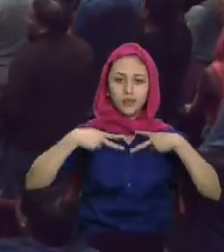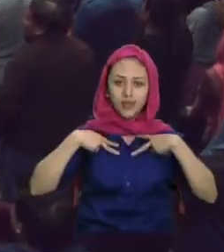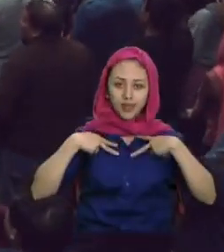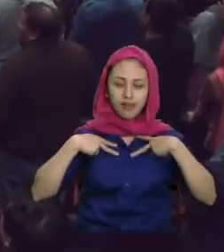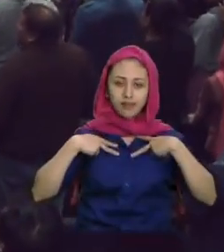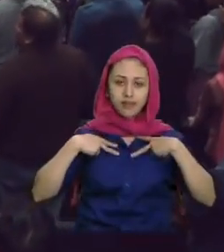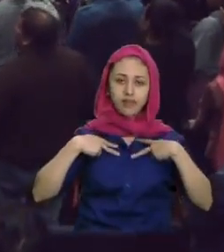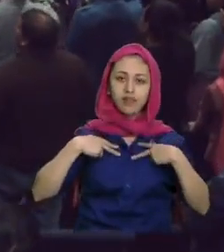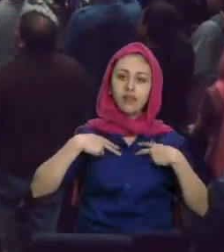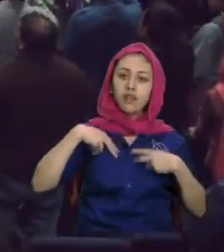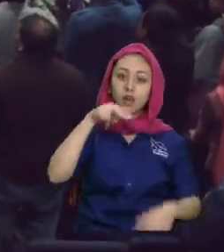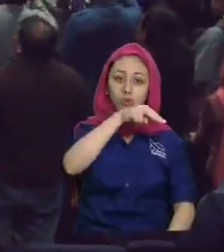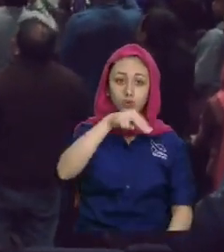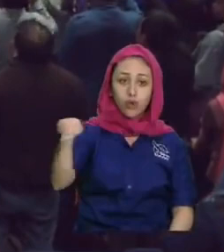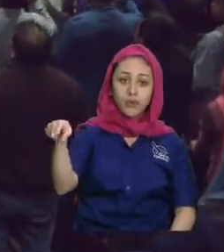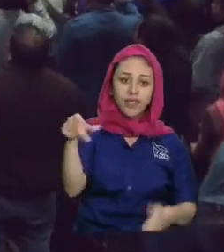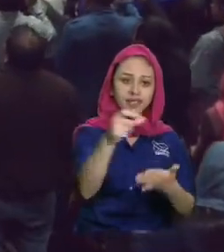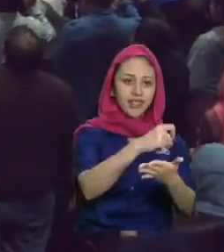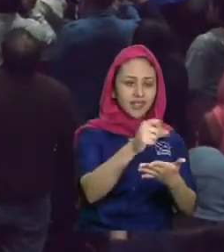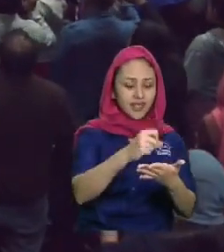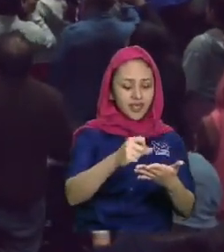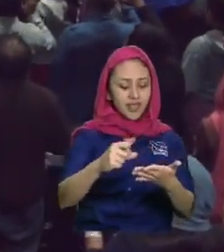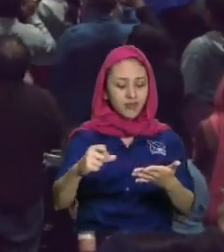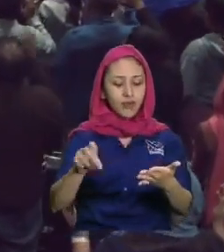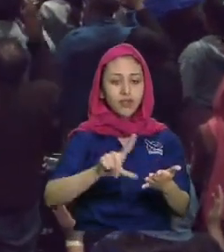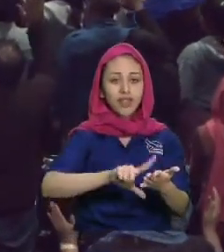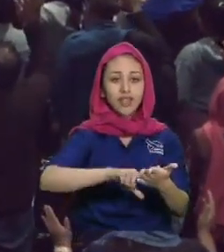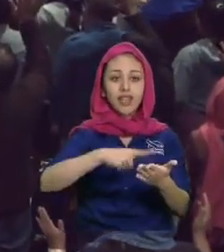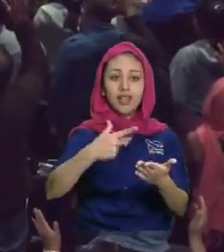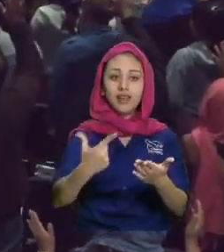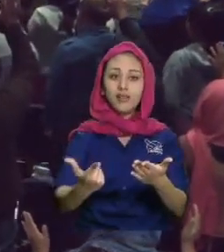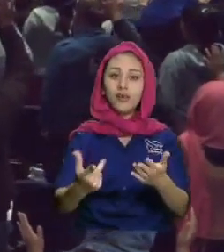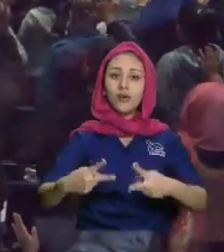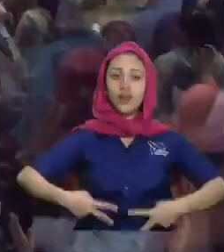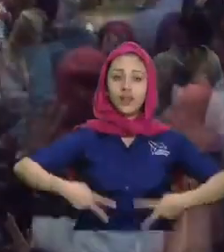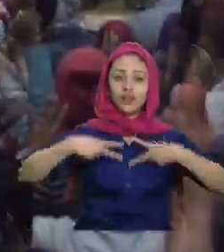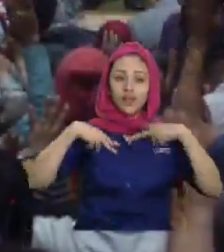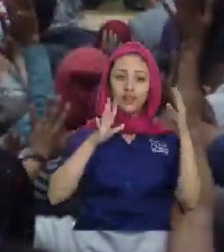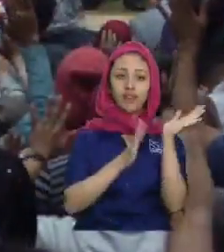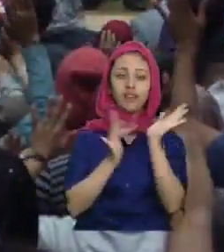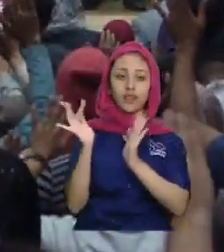Escríbelos, por favor, en el libro de la vida del Cordero.